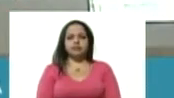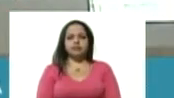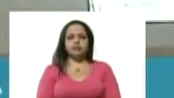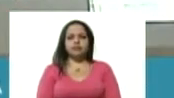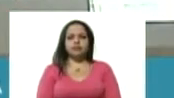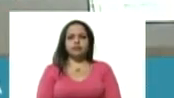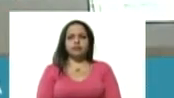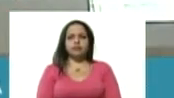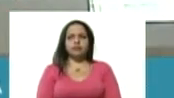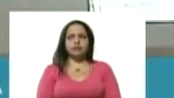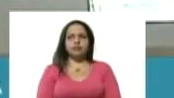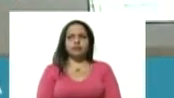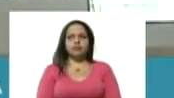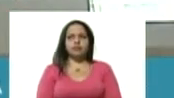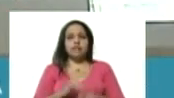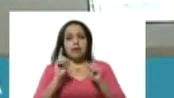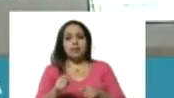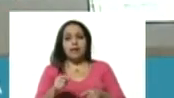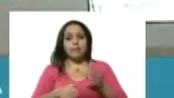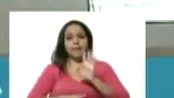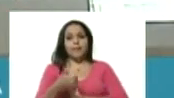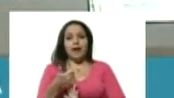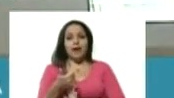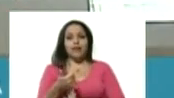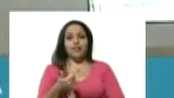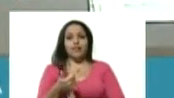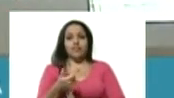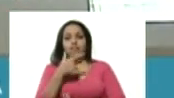productivas, y ser más ágiles,